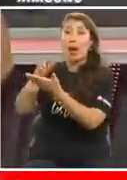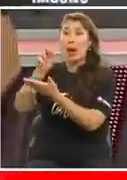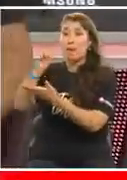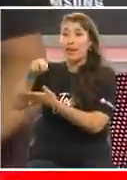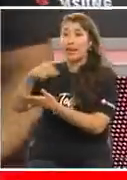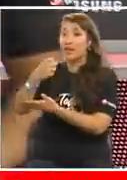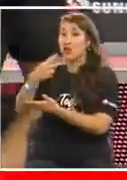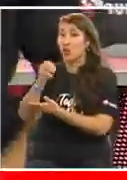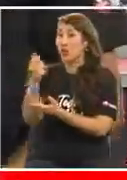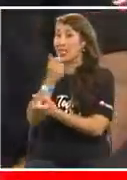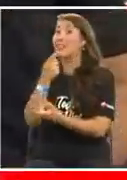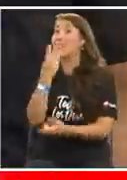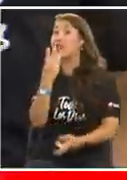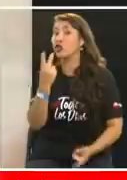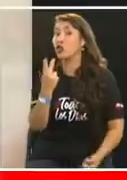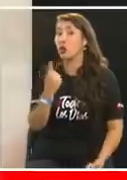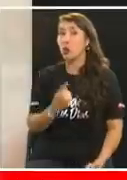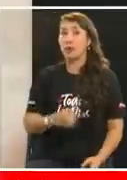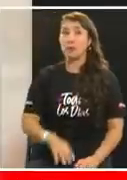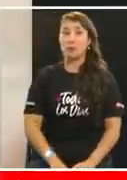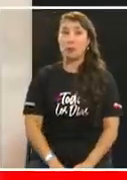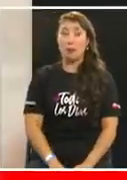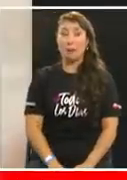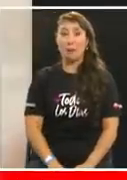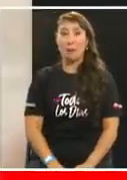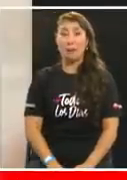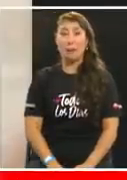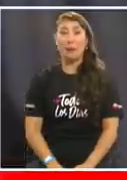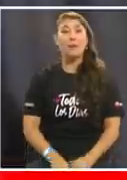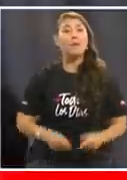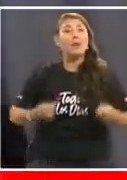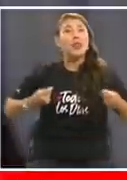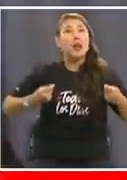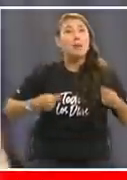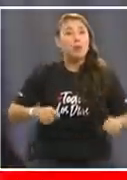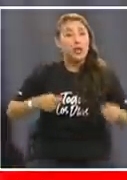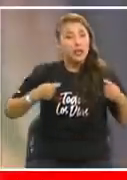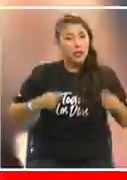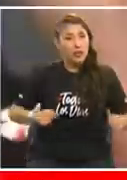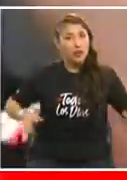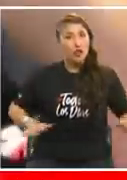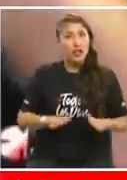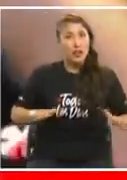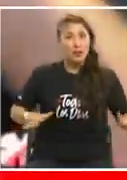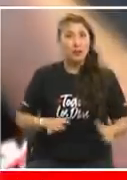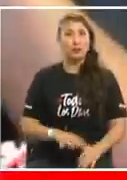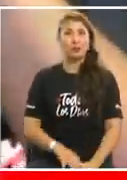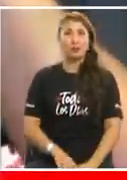A ver, 3, 2, 1. Voy a tratar de ponerle un poco más. Permiso.